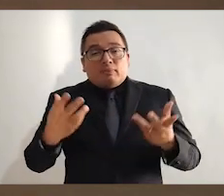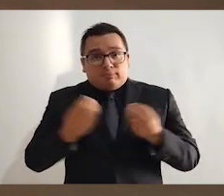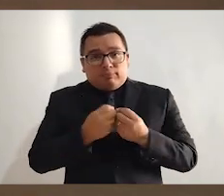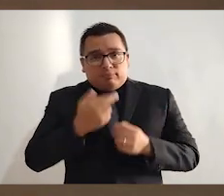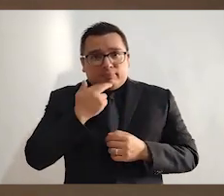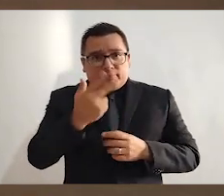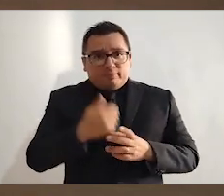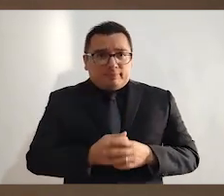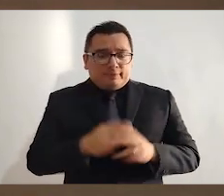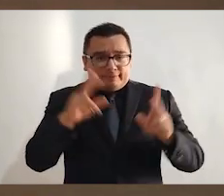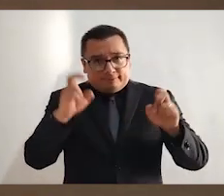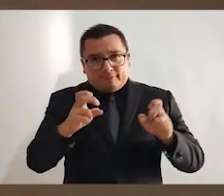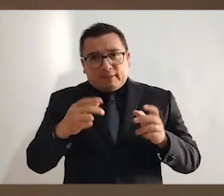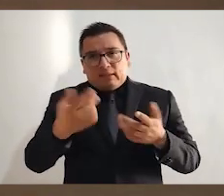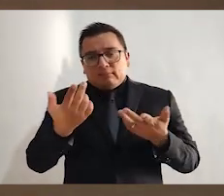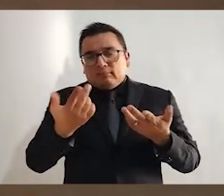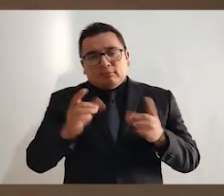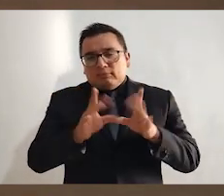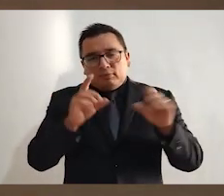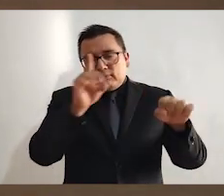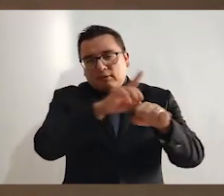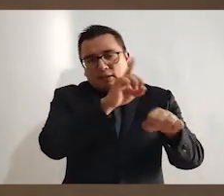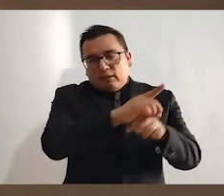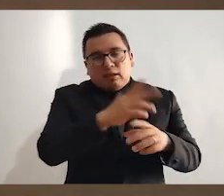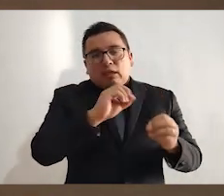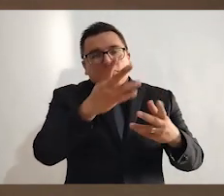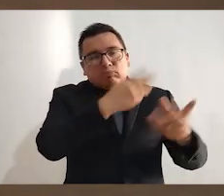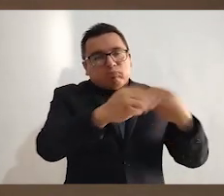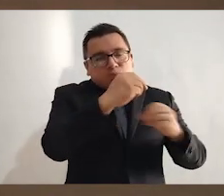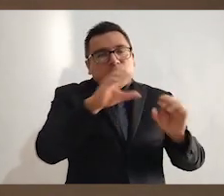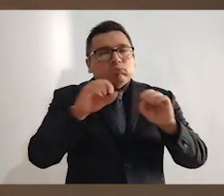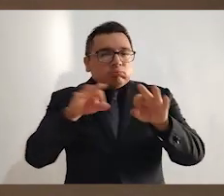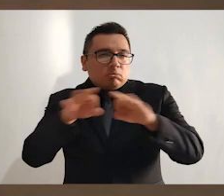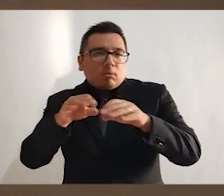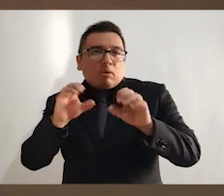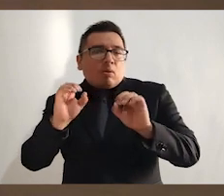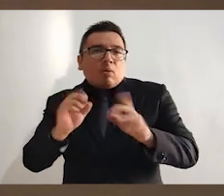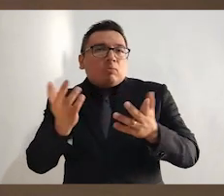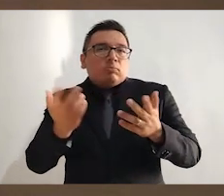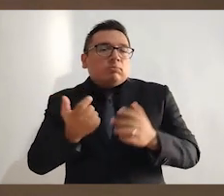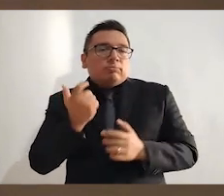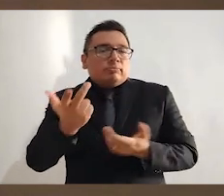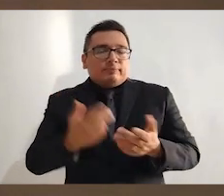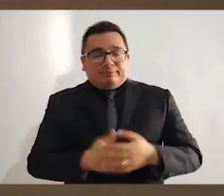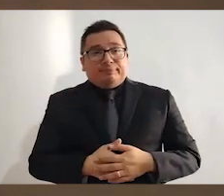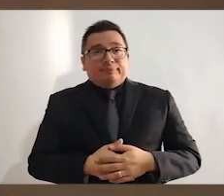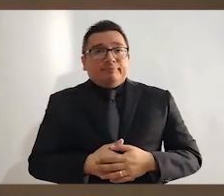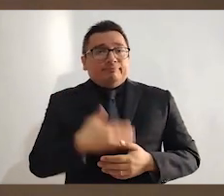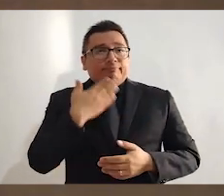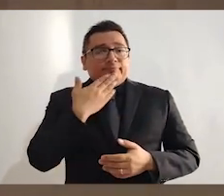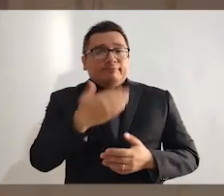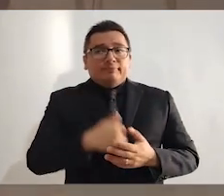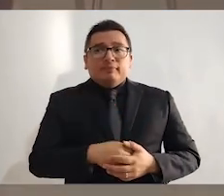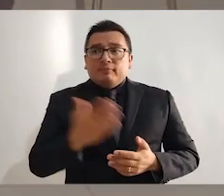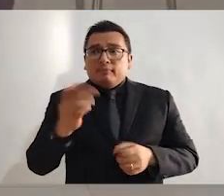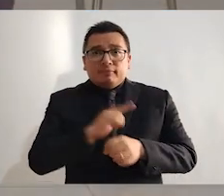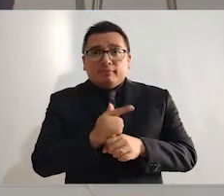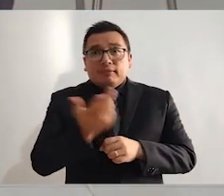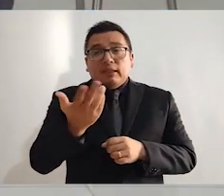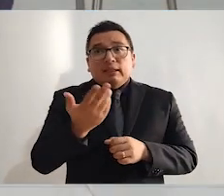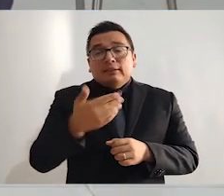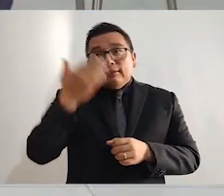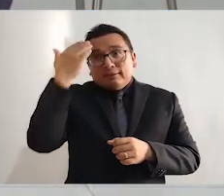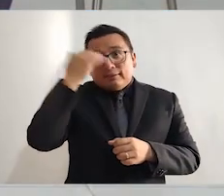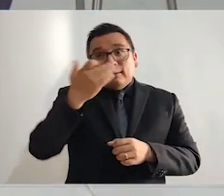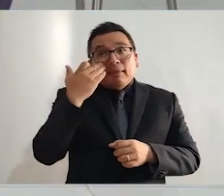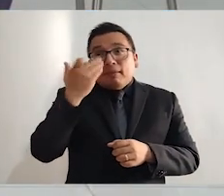forma en las actividades diarias, tanto sociales, laborales o educativas. Perfecto. Licenciada Cintia,